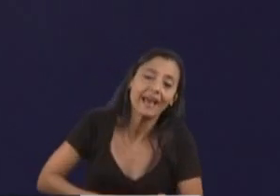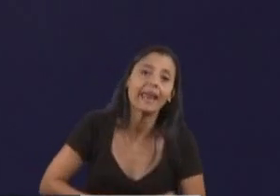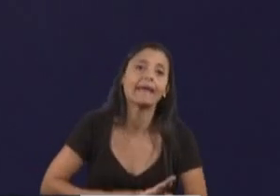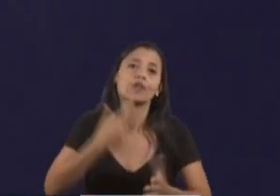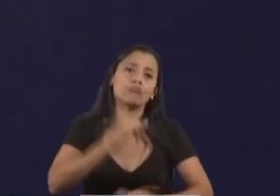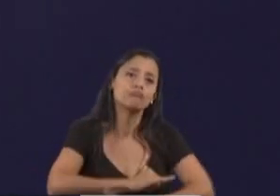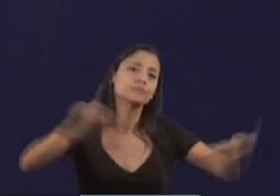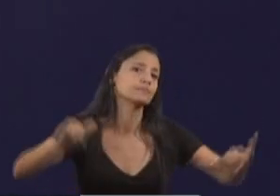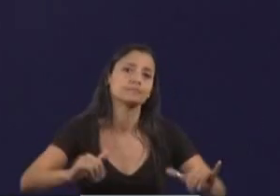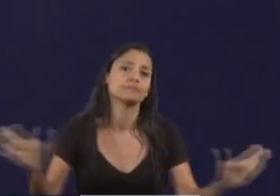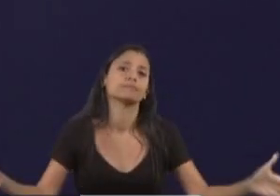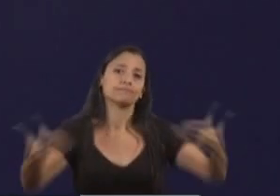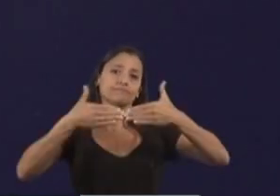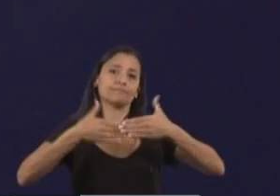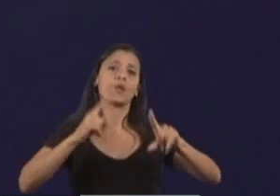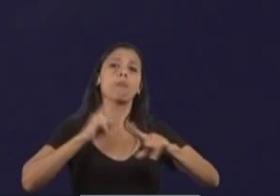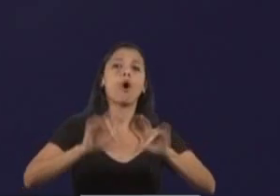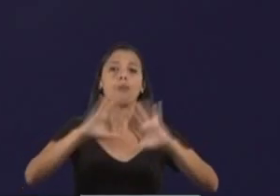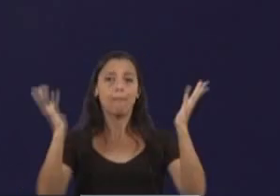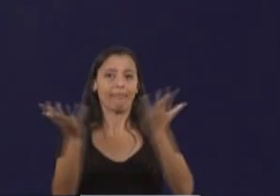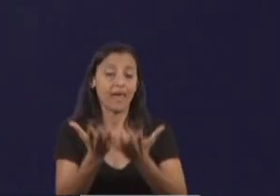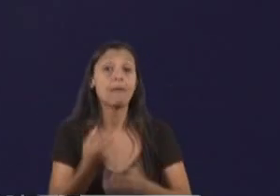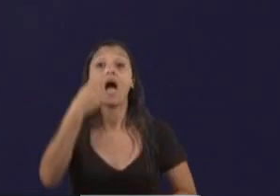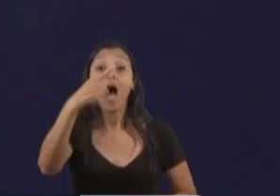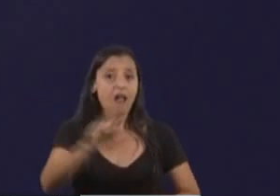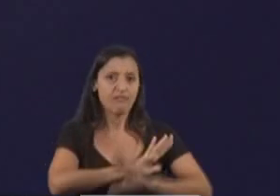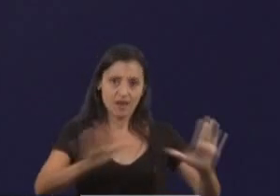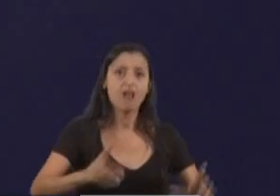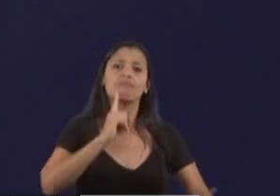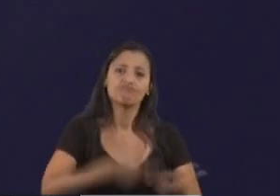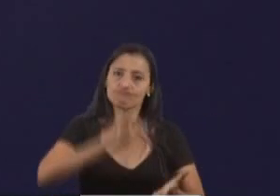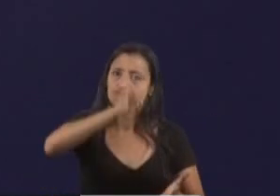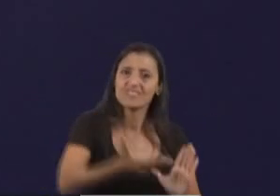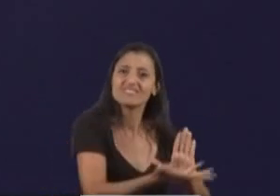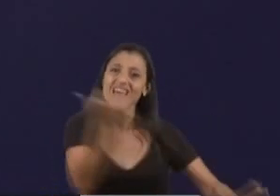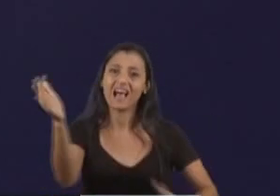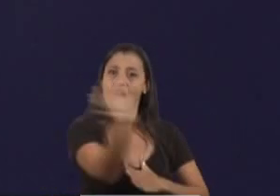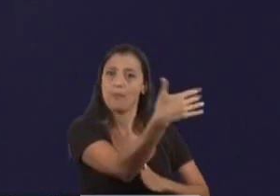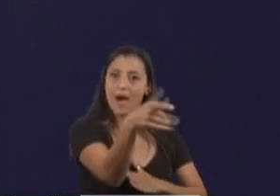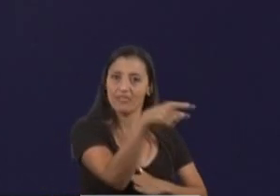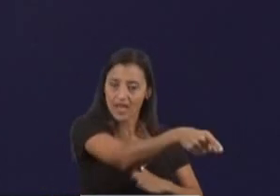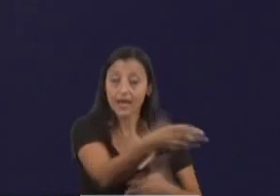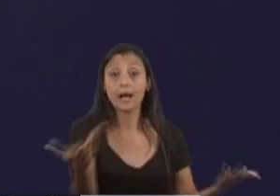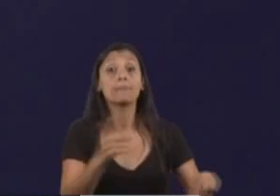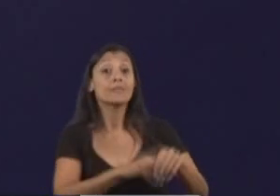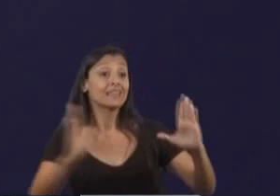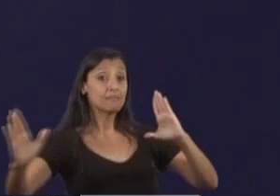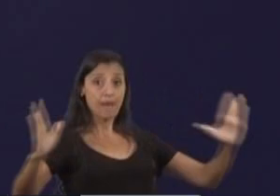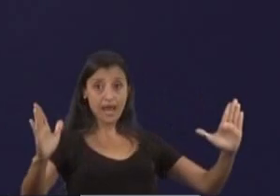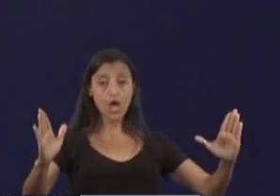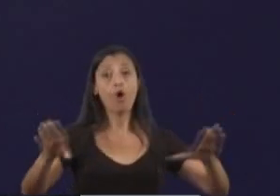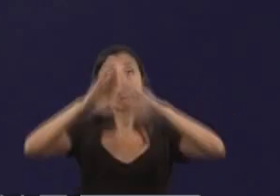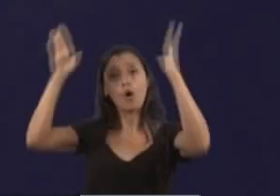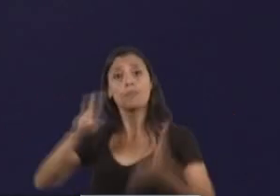cuarentena, se efectivizó el retiro de la bandera. Durante este periodo, el